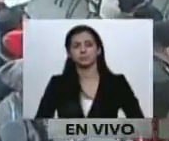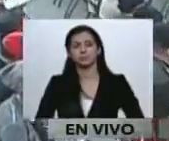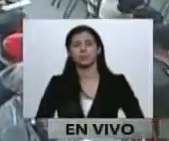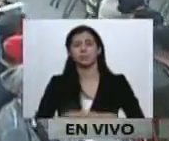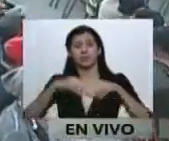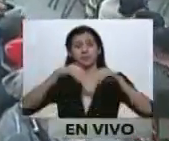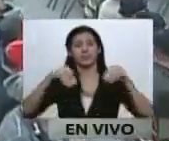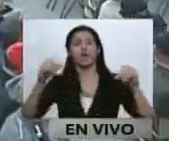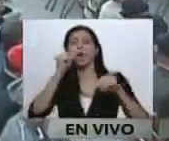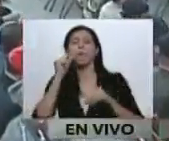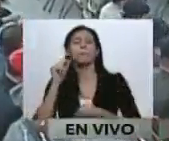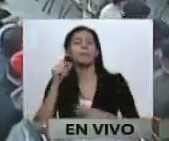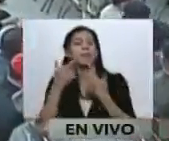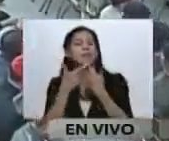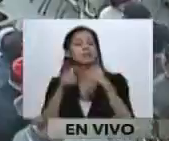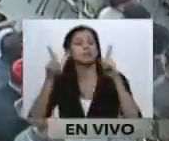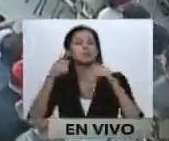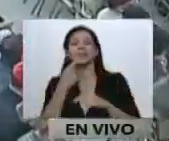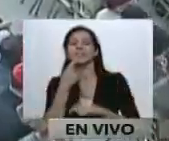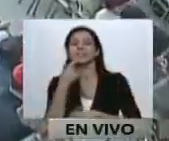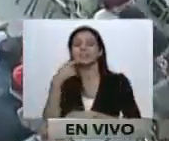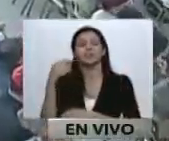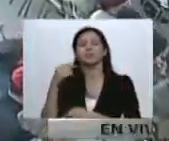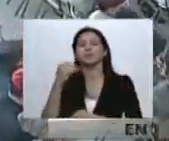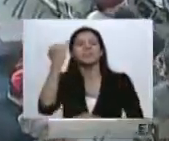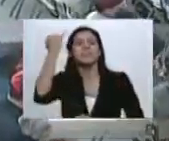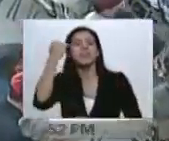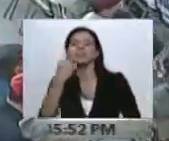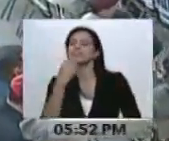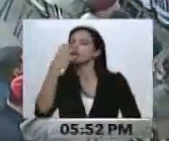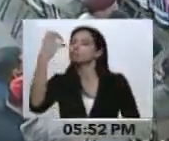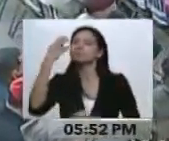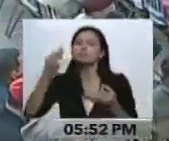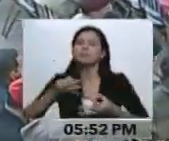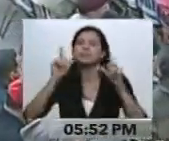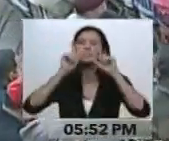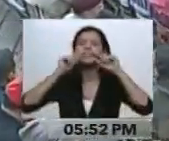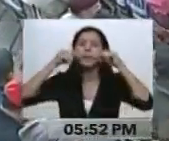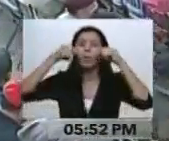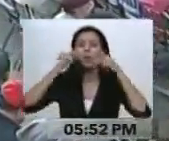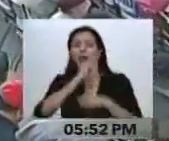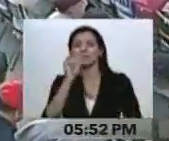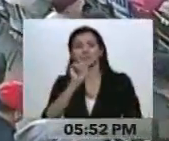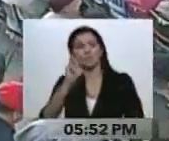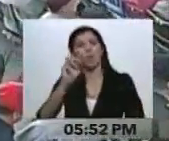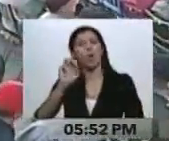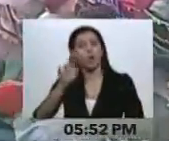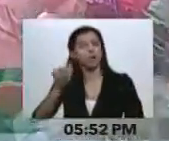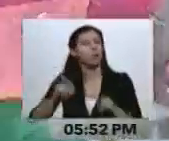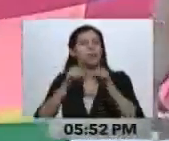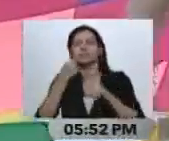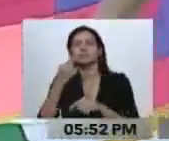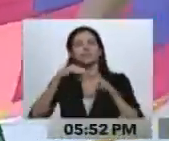Tierra y hombres libres, la bandera zamorana, también tiene su lugar en el cuartel de la montaña.